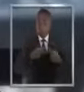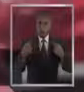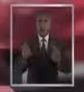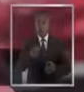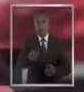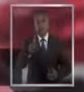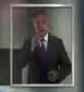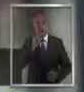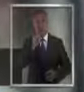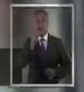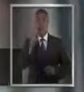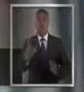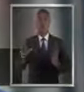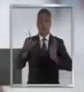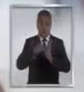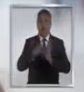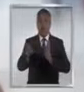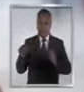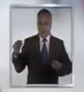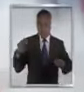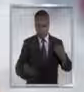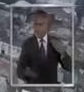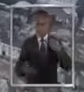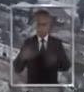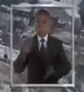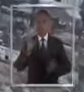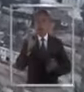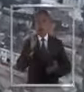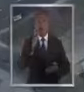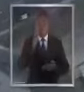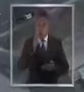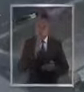una justa cuota de los beneficios.